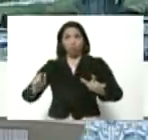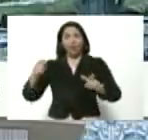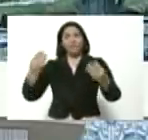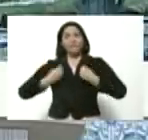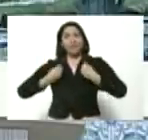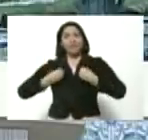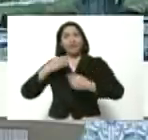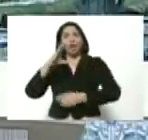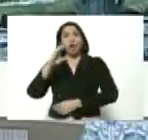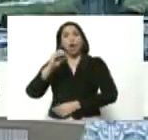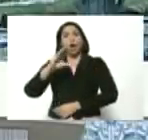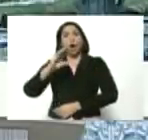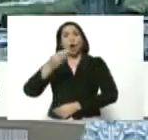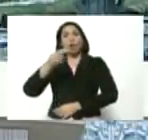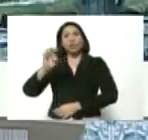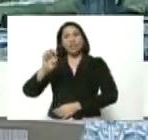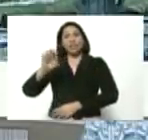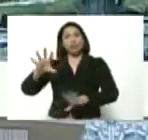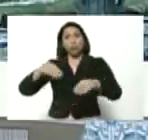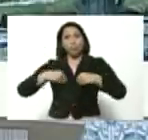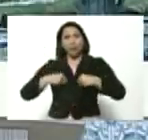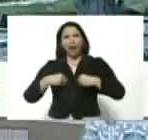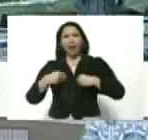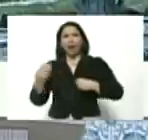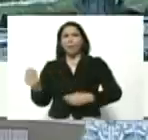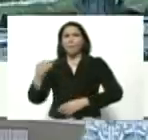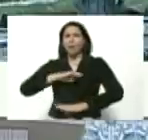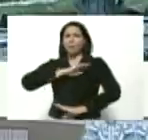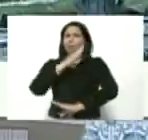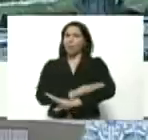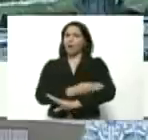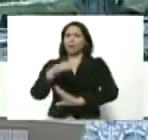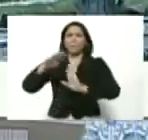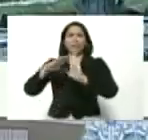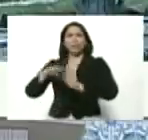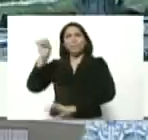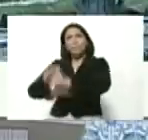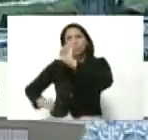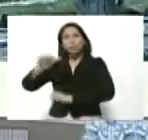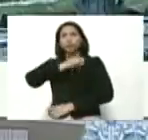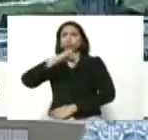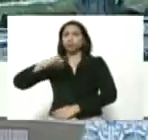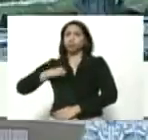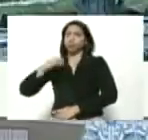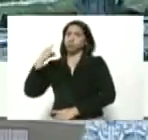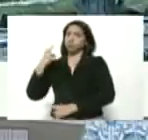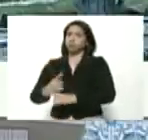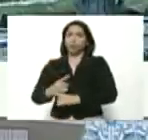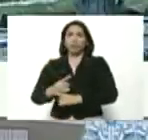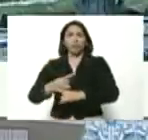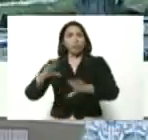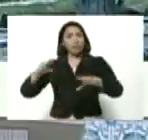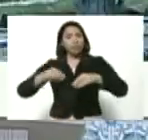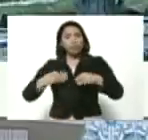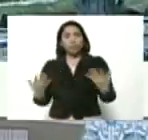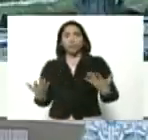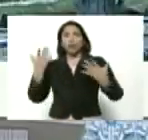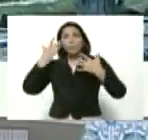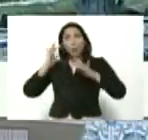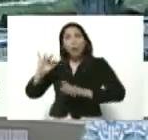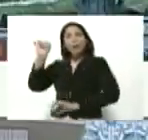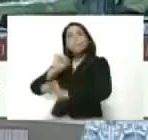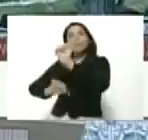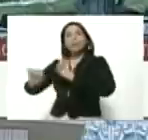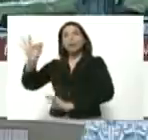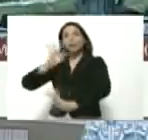tomar y afianzar aún más las medidas de prevención personales que debemos tomar efectos de evitar los